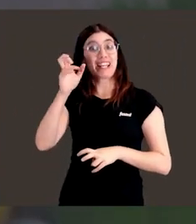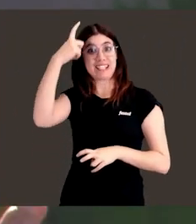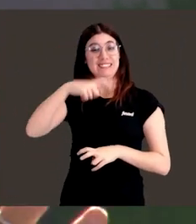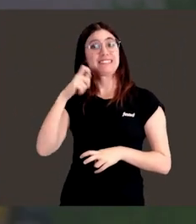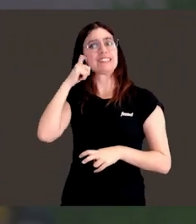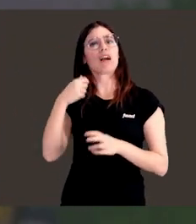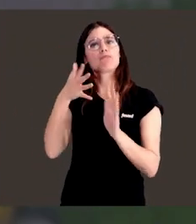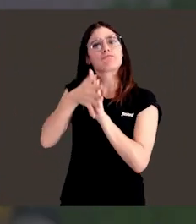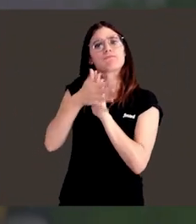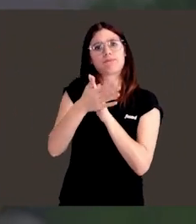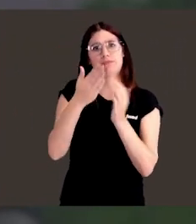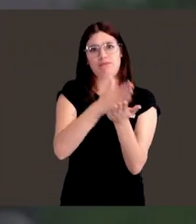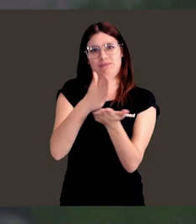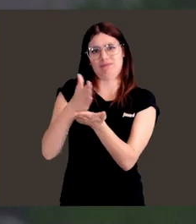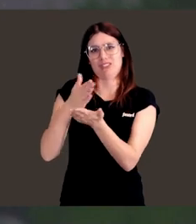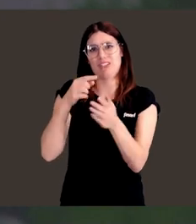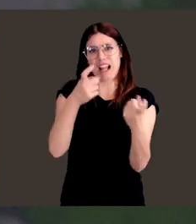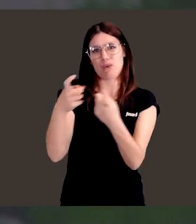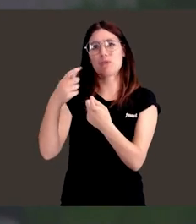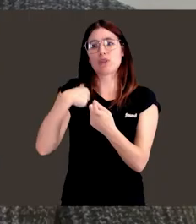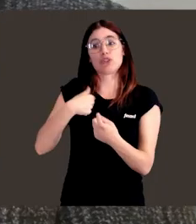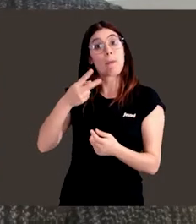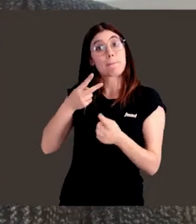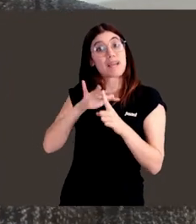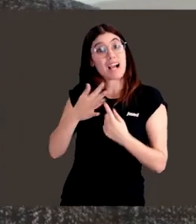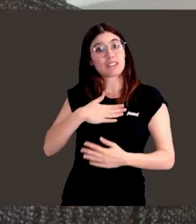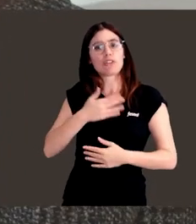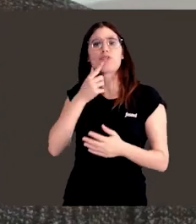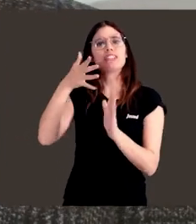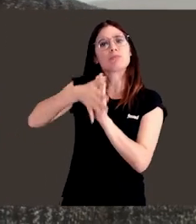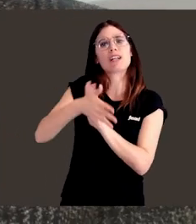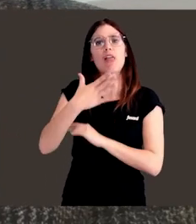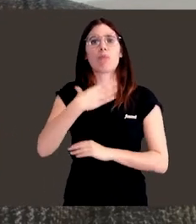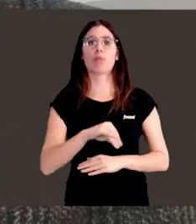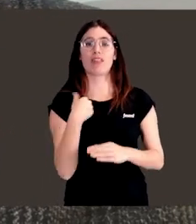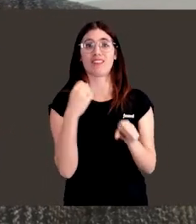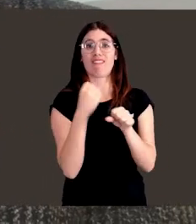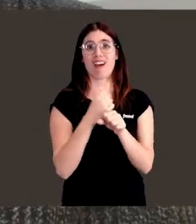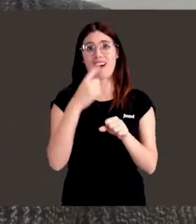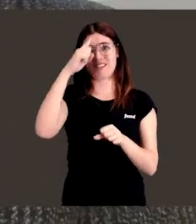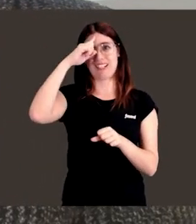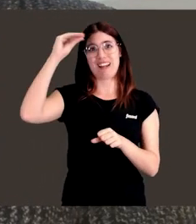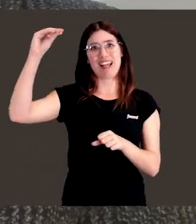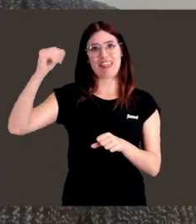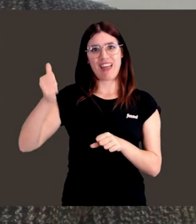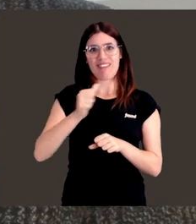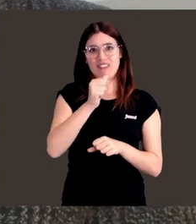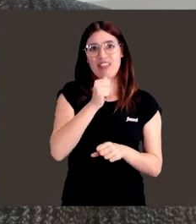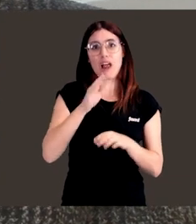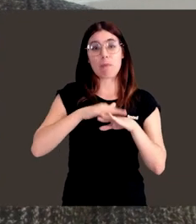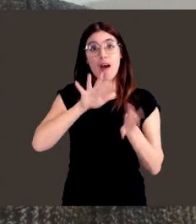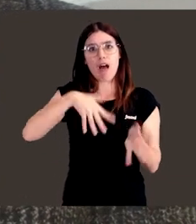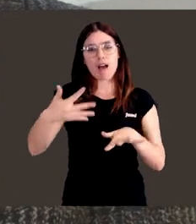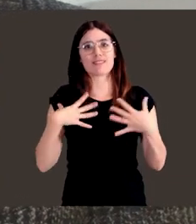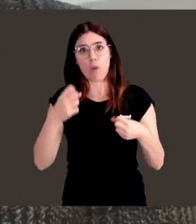experiencias resolviendo también muchas dudas. En mi caso, por ejemplo, les he explicado que trabajo en inteligencia artificial para